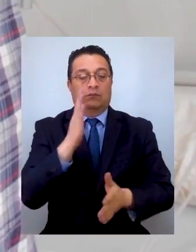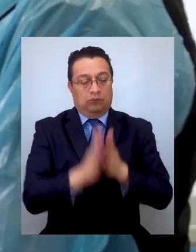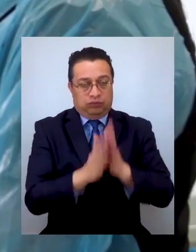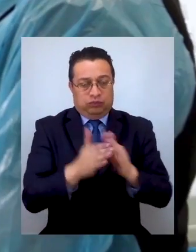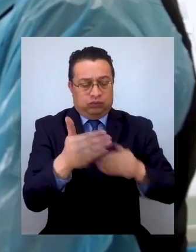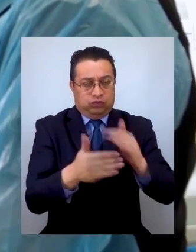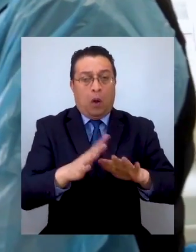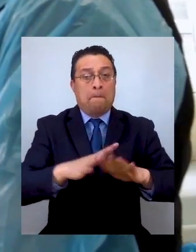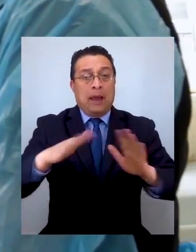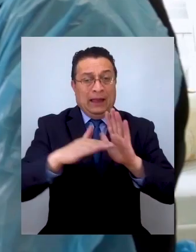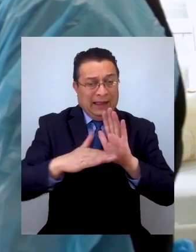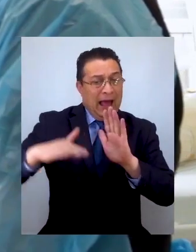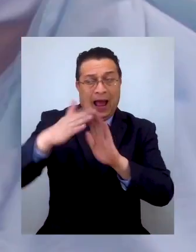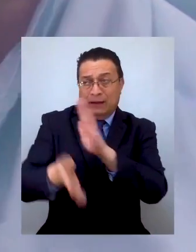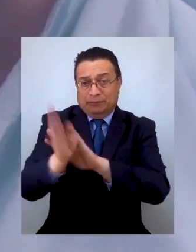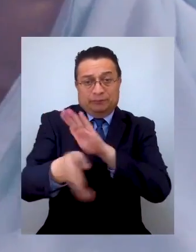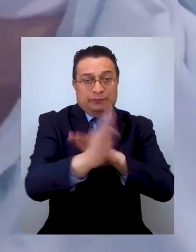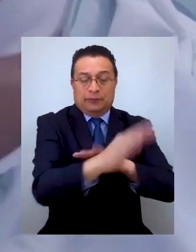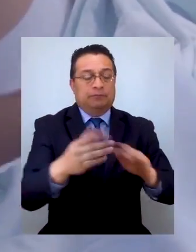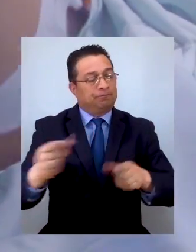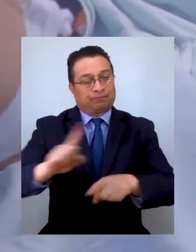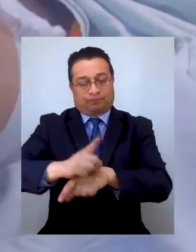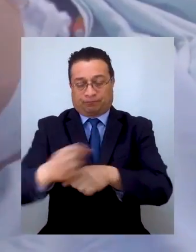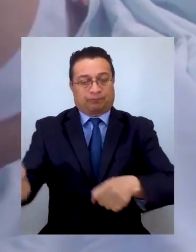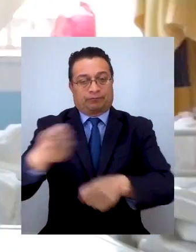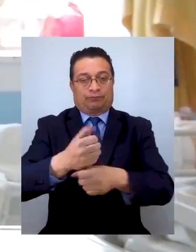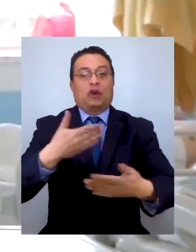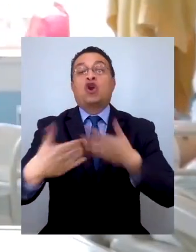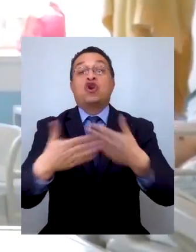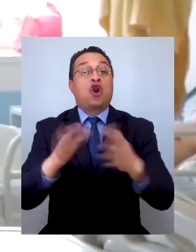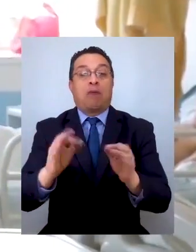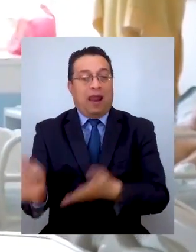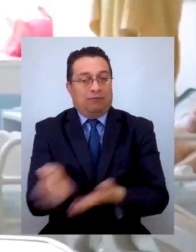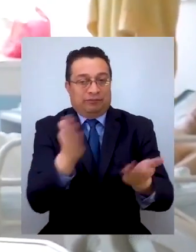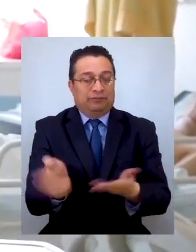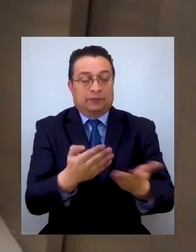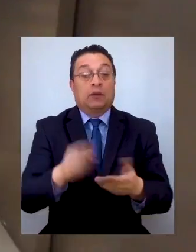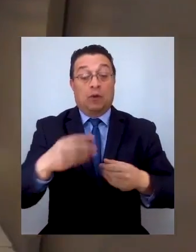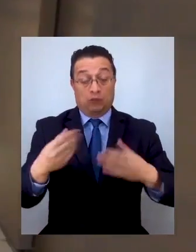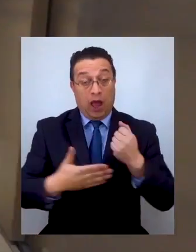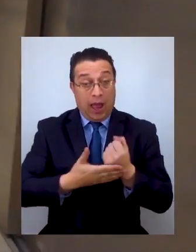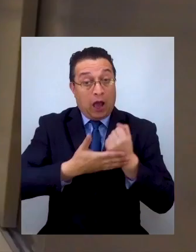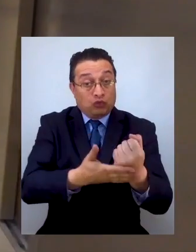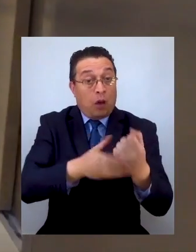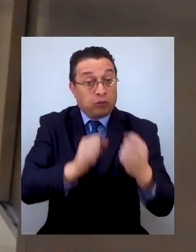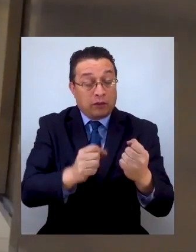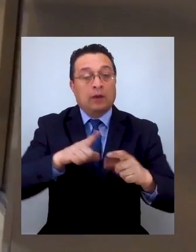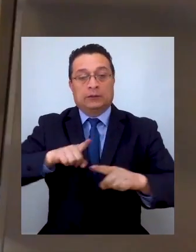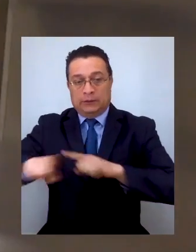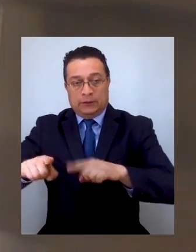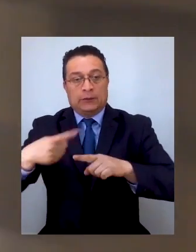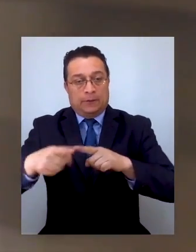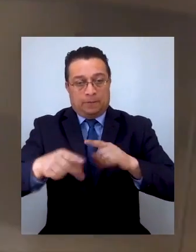y acelerar los procesos de alta e incorporarlos lo más rápidamente posible a sus rutinas habituales. Para contribuir a este proceso, se pusieron